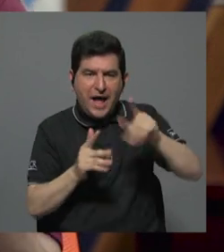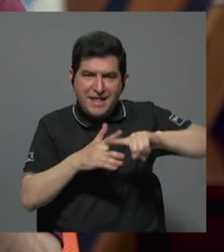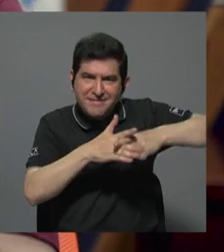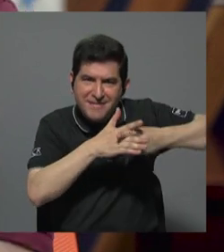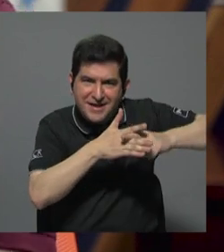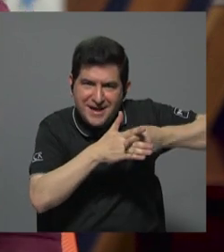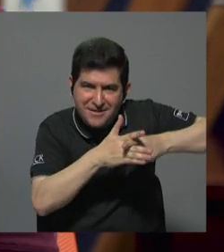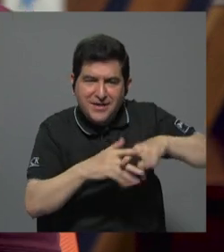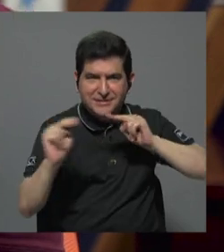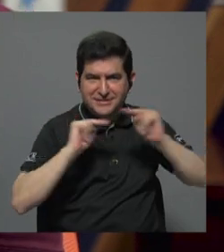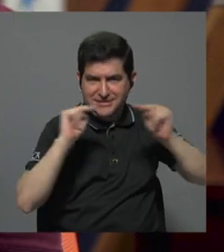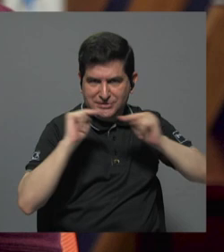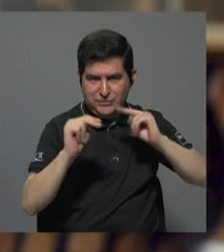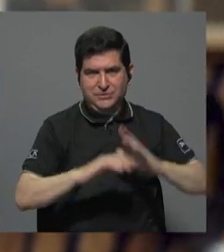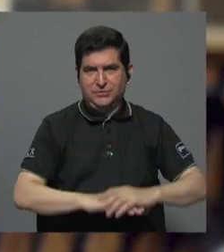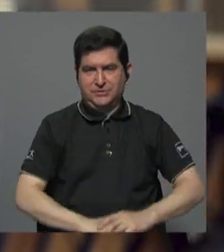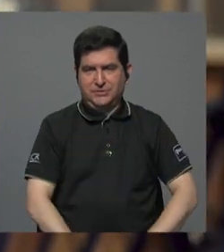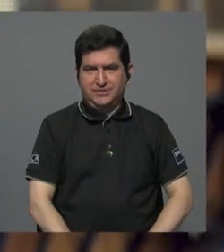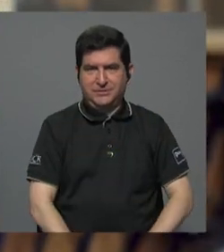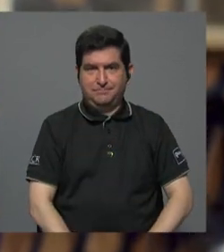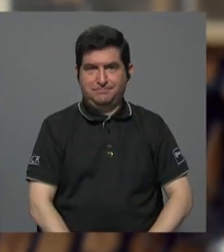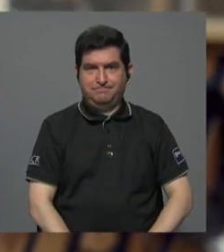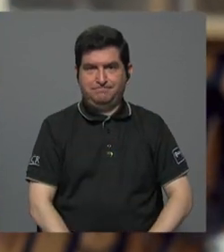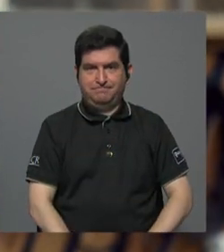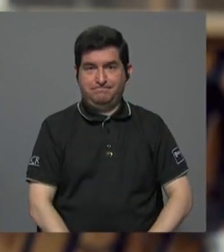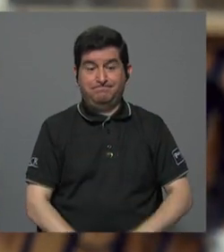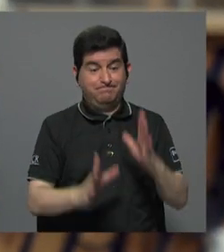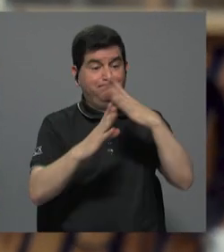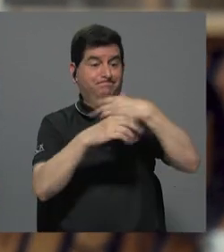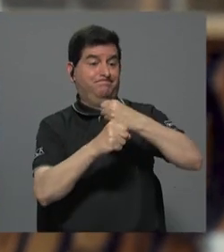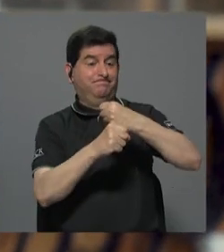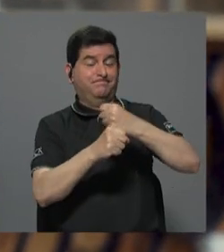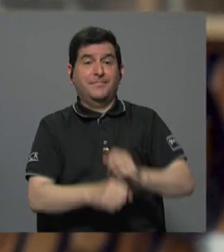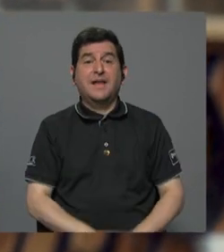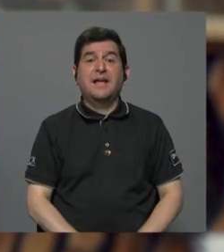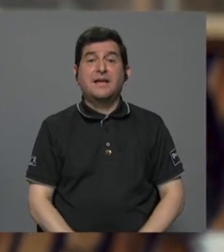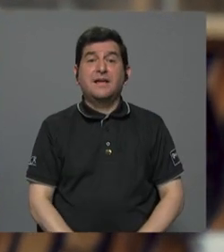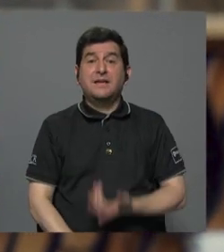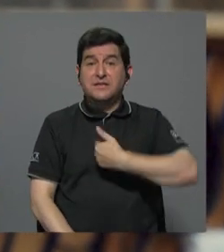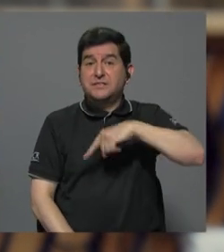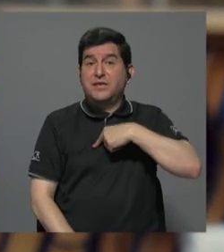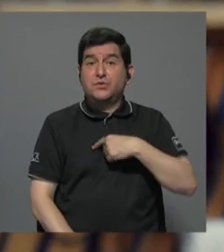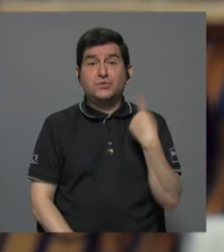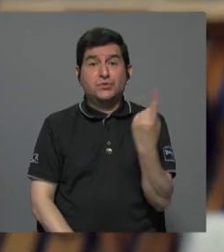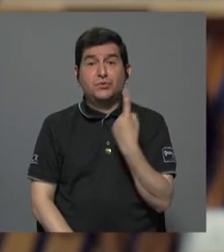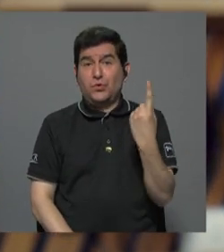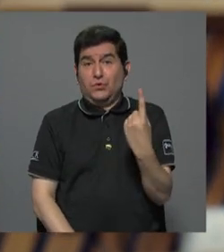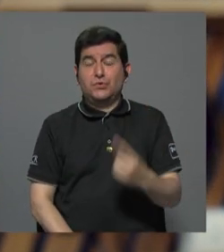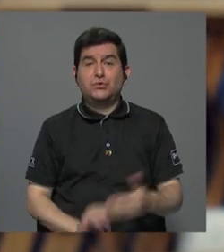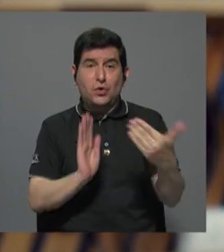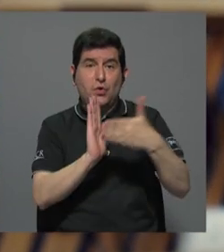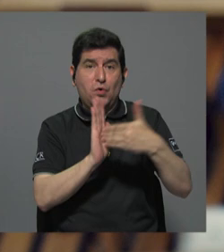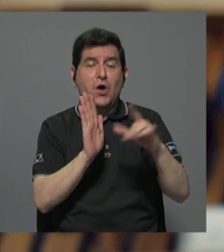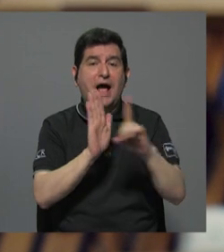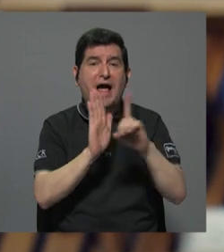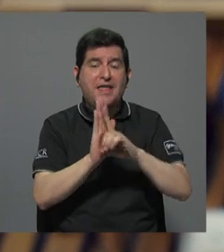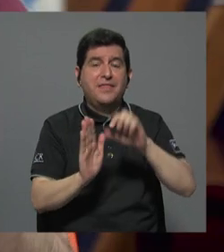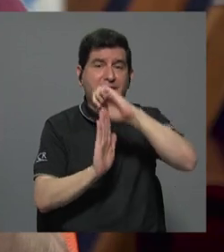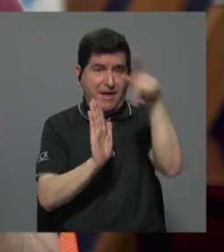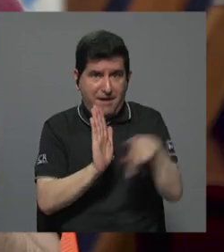de negociación así que en resumen si nos atenemos sólo a afectaciones a derechos